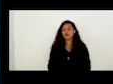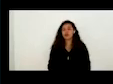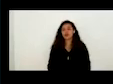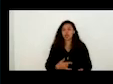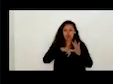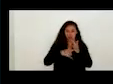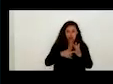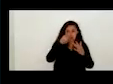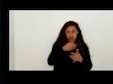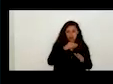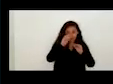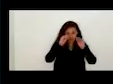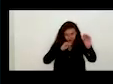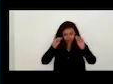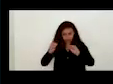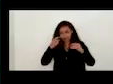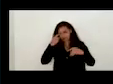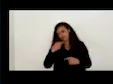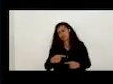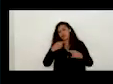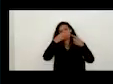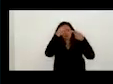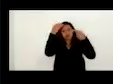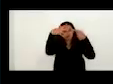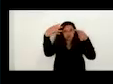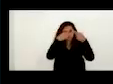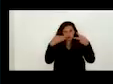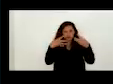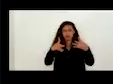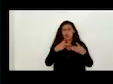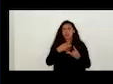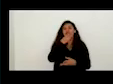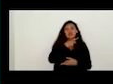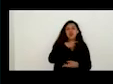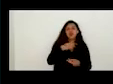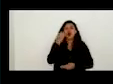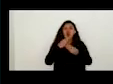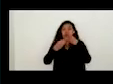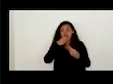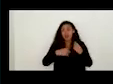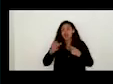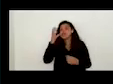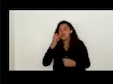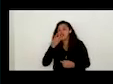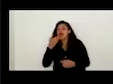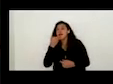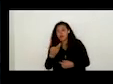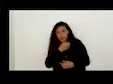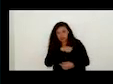y distribución equilibrada de los alimentos, por lo menos tener un desayuno, una comida y una cena saludable.